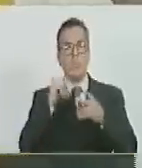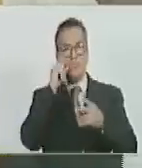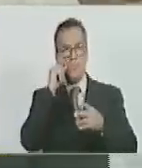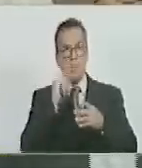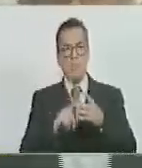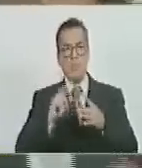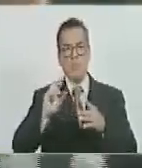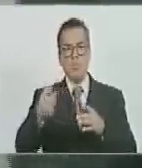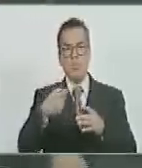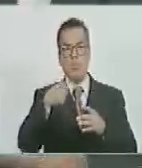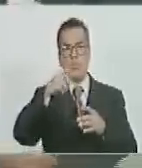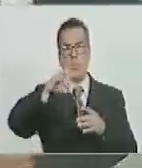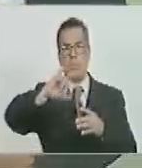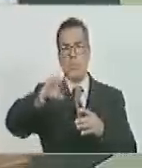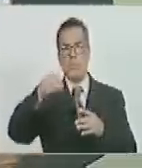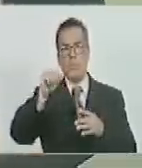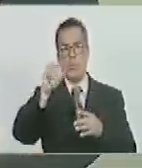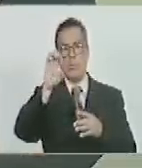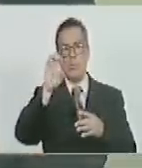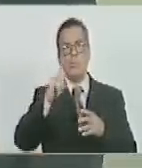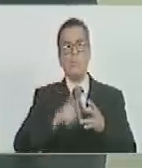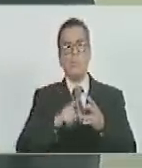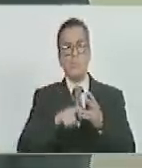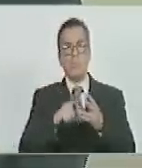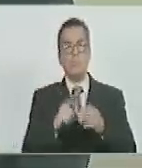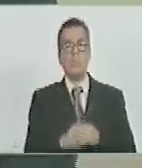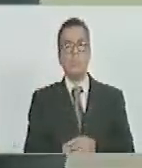ciudadano Guillermo José Hidalgo Machado,